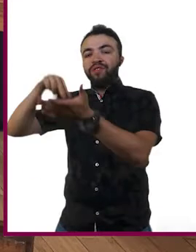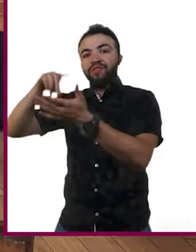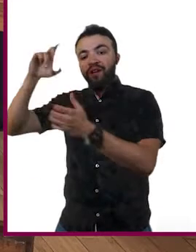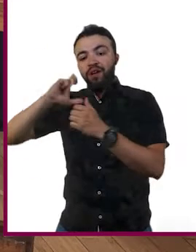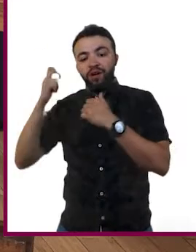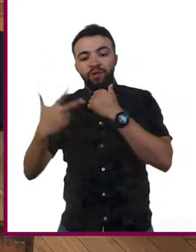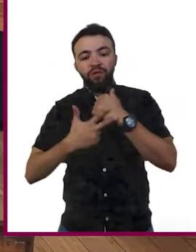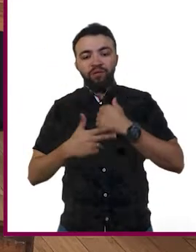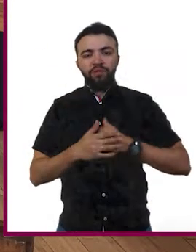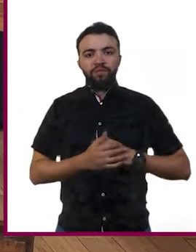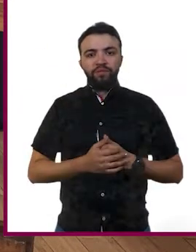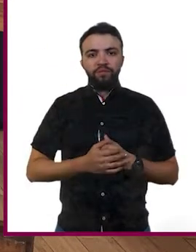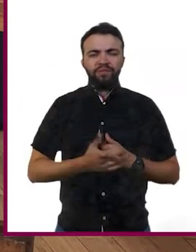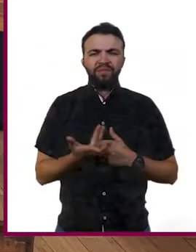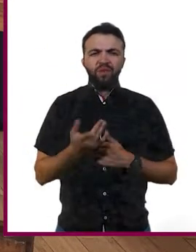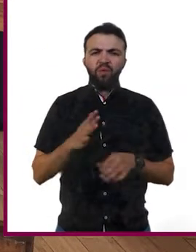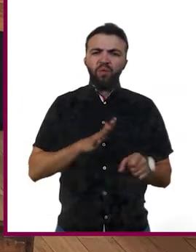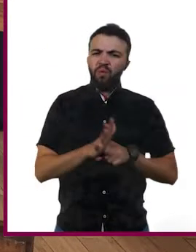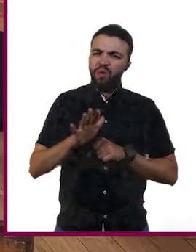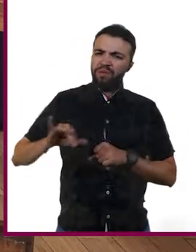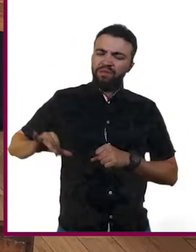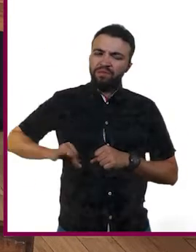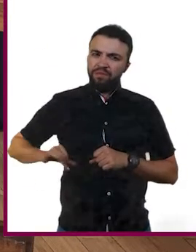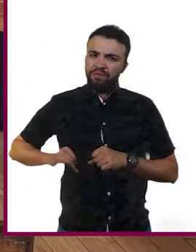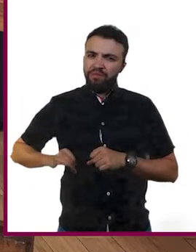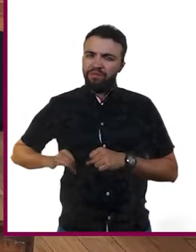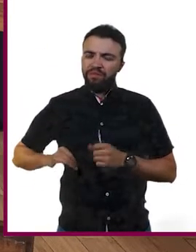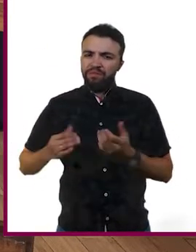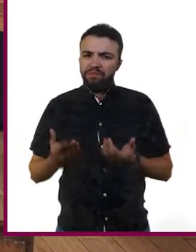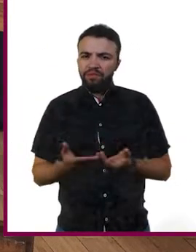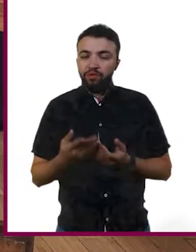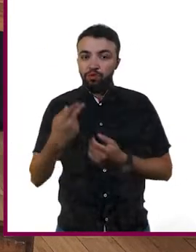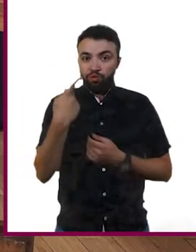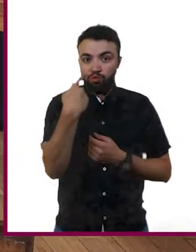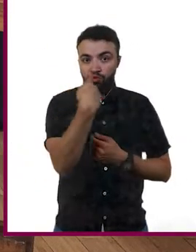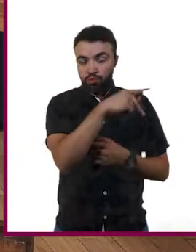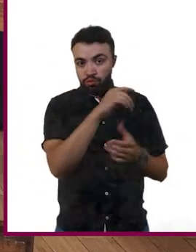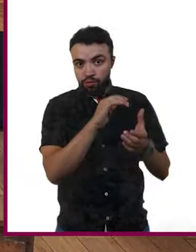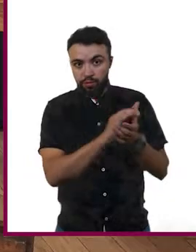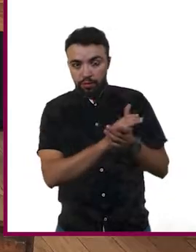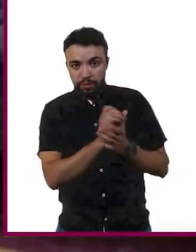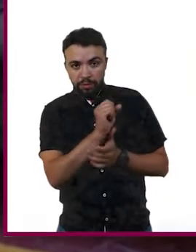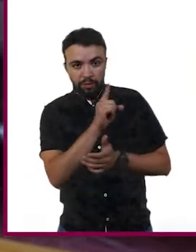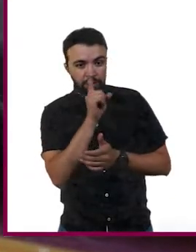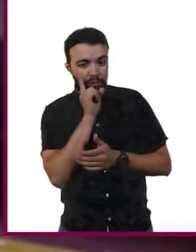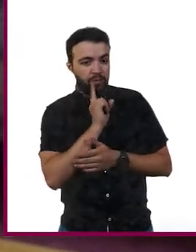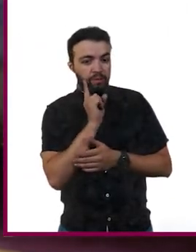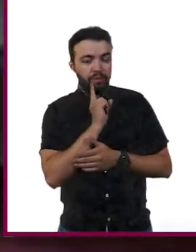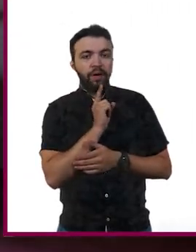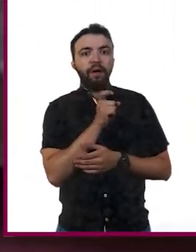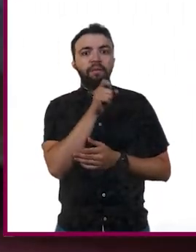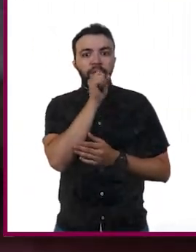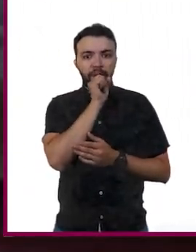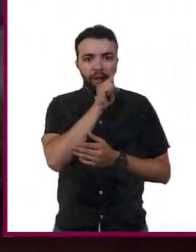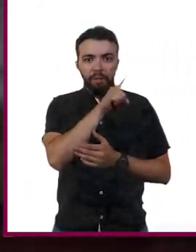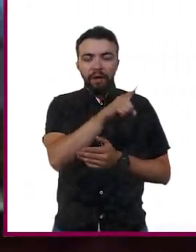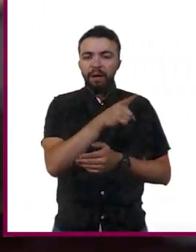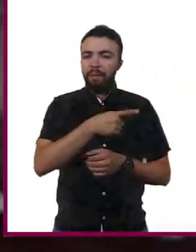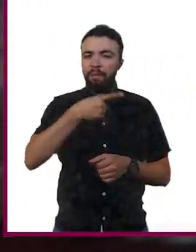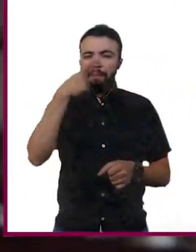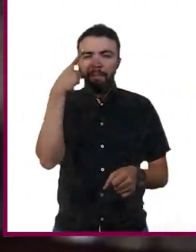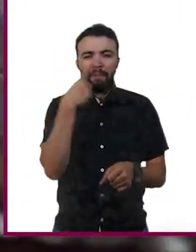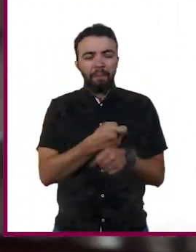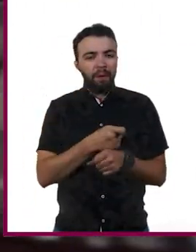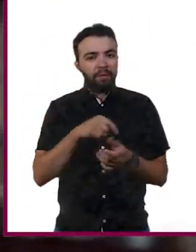contemporáneos. Lo interesante o curioso del caso es que su esposo, Martín Seidel, también fue el primer fabricante